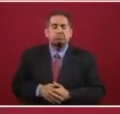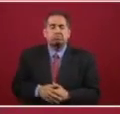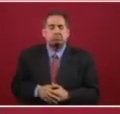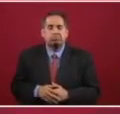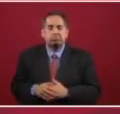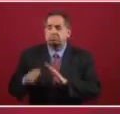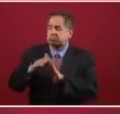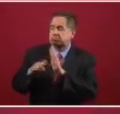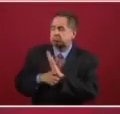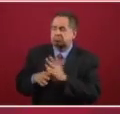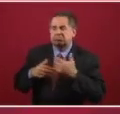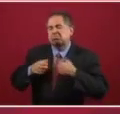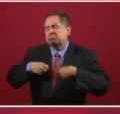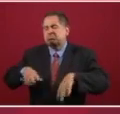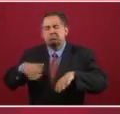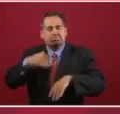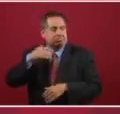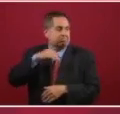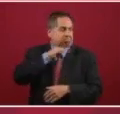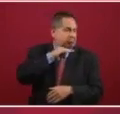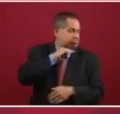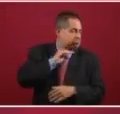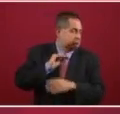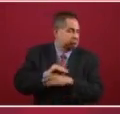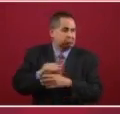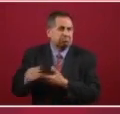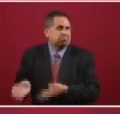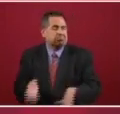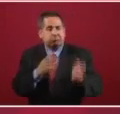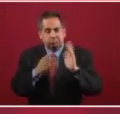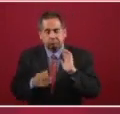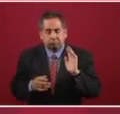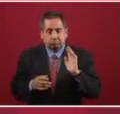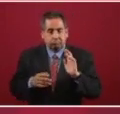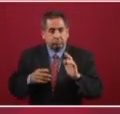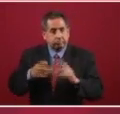cabalmente con la responsabilidad de los encargados de evitar